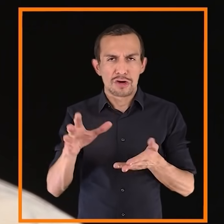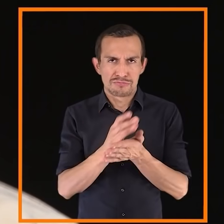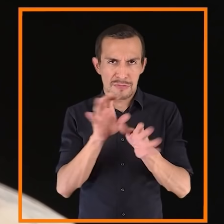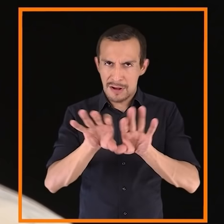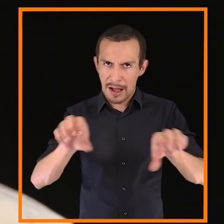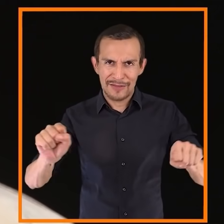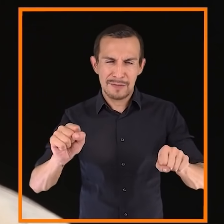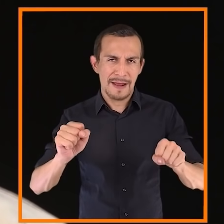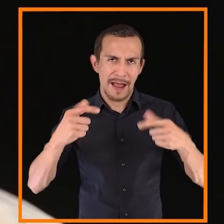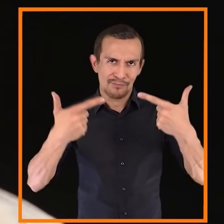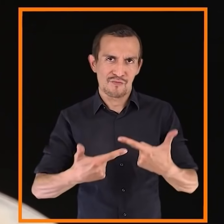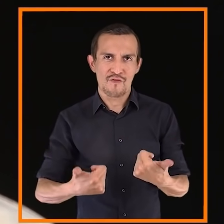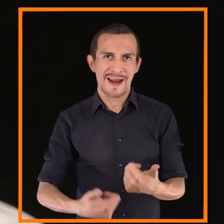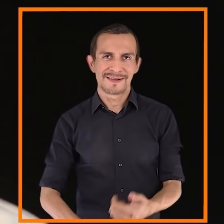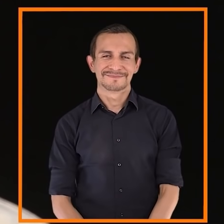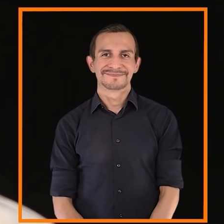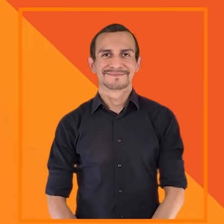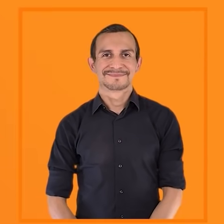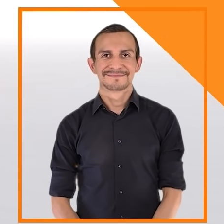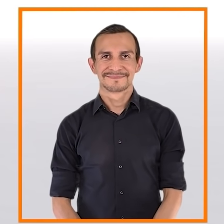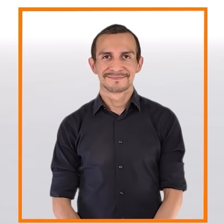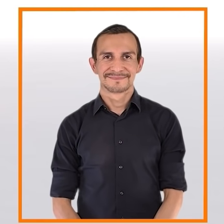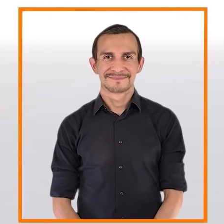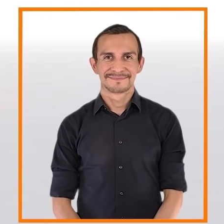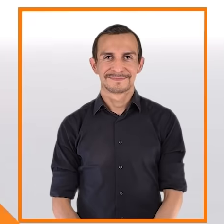creo que estamos listos para el éxito.